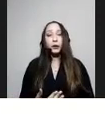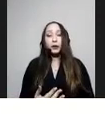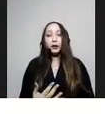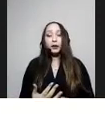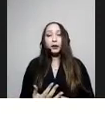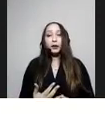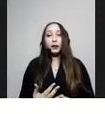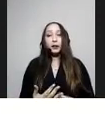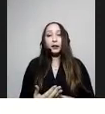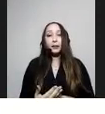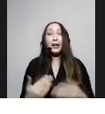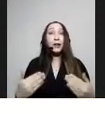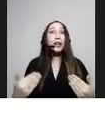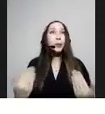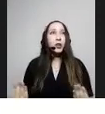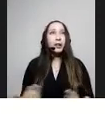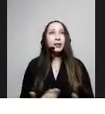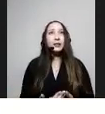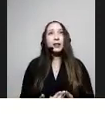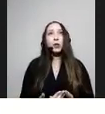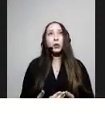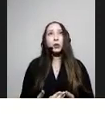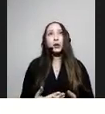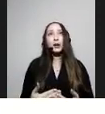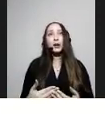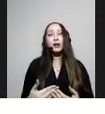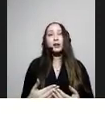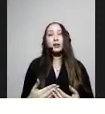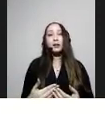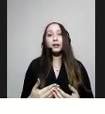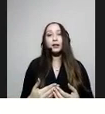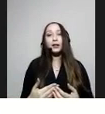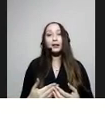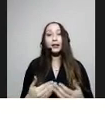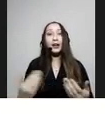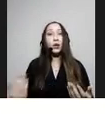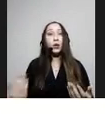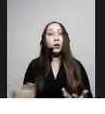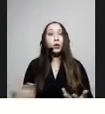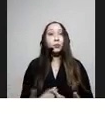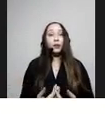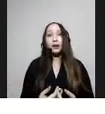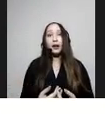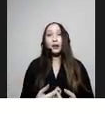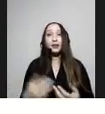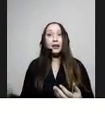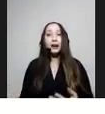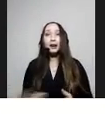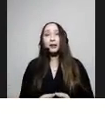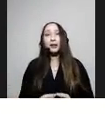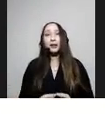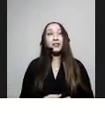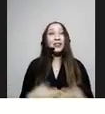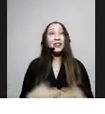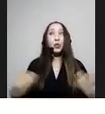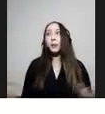esto. En palabras de la propia Yolanda, decía que cuando ella tenía que hacer algo, ella lo hacía, que